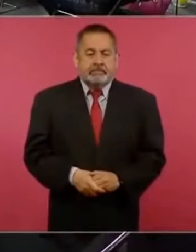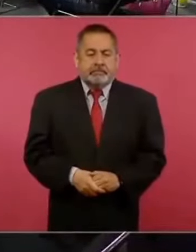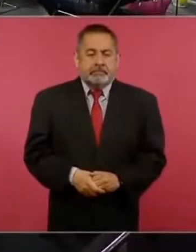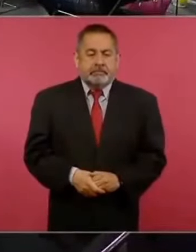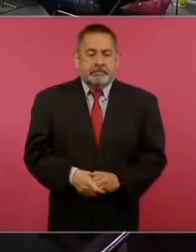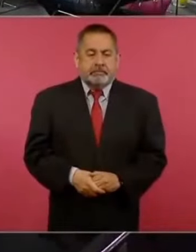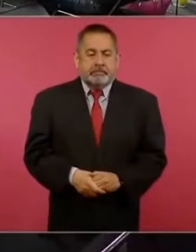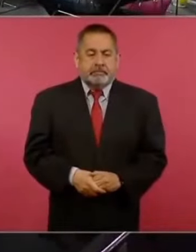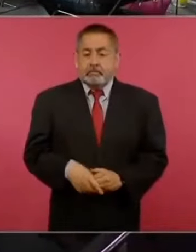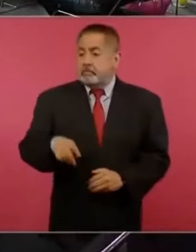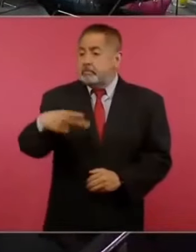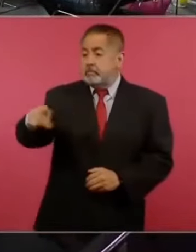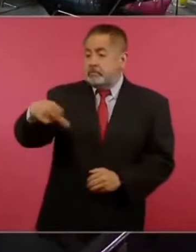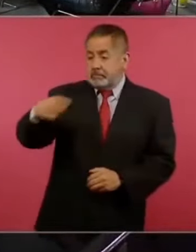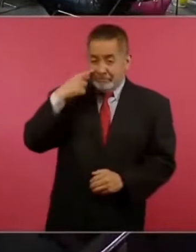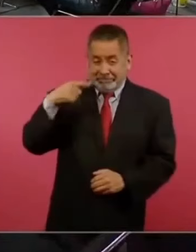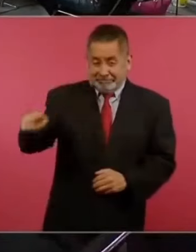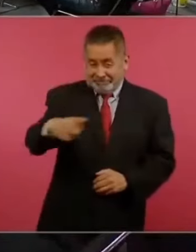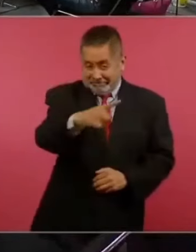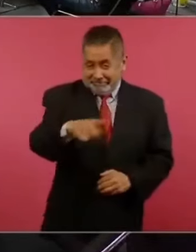Mira, esta es tuya.